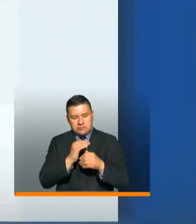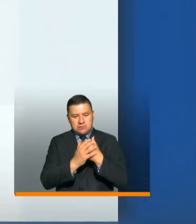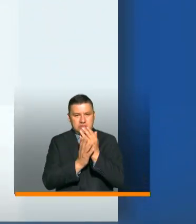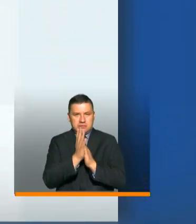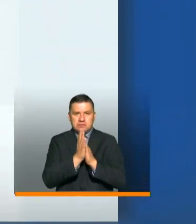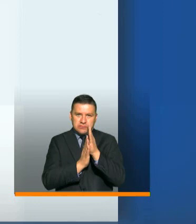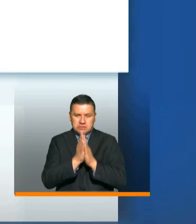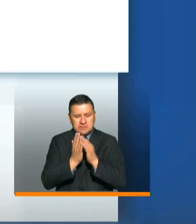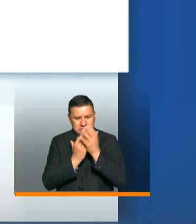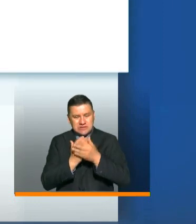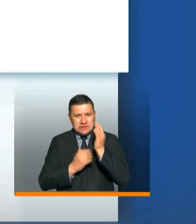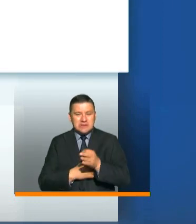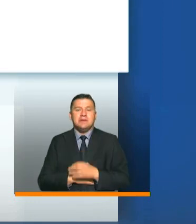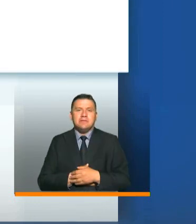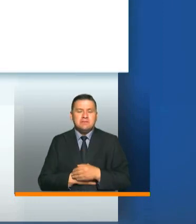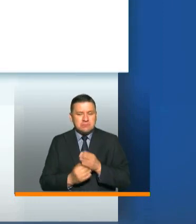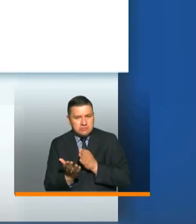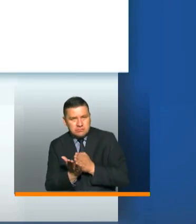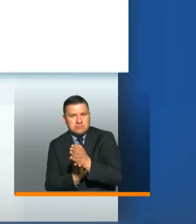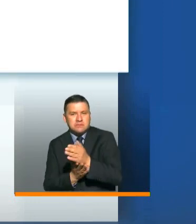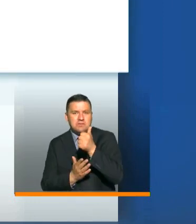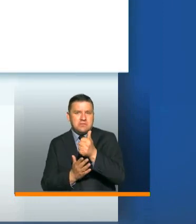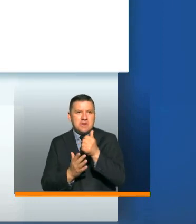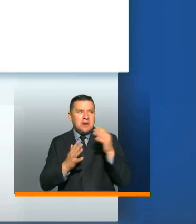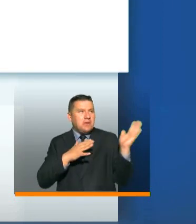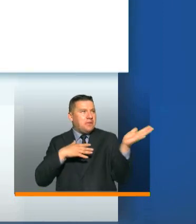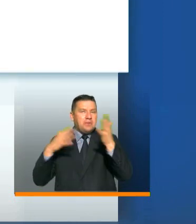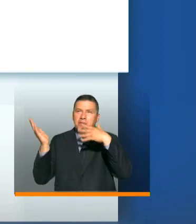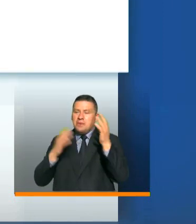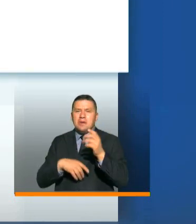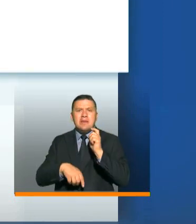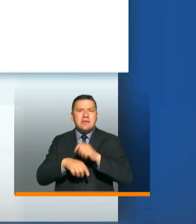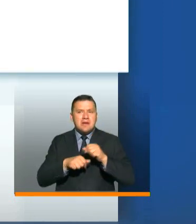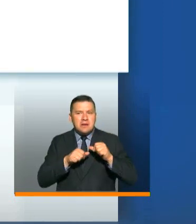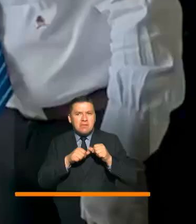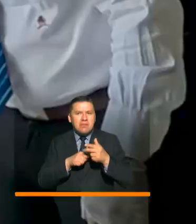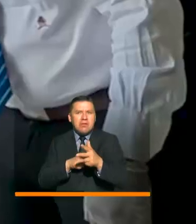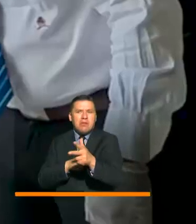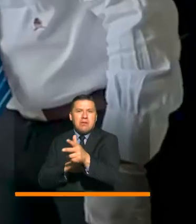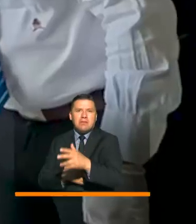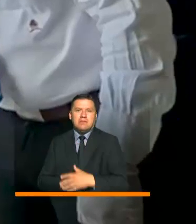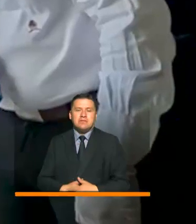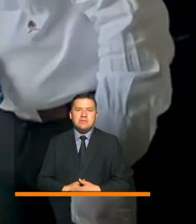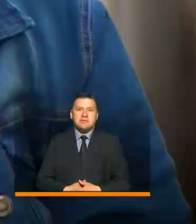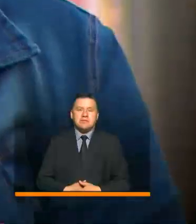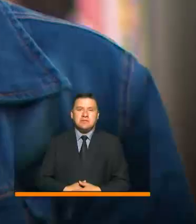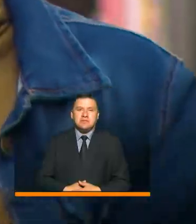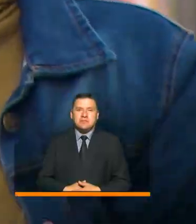manos constantemente, mantener una buena ventilación durante el trayecto.